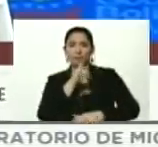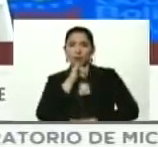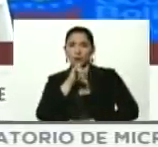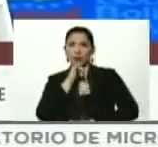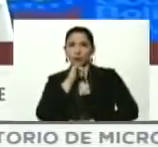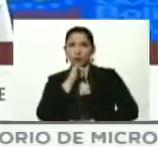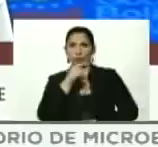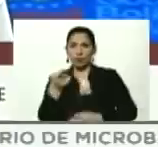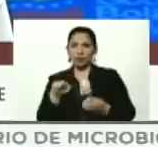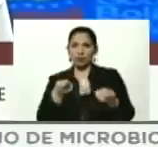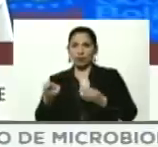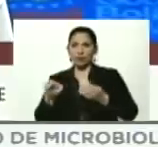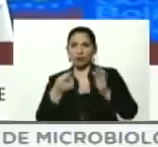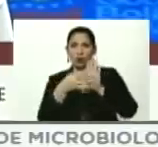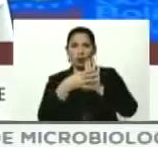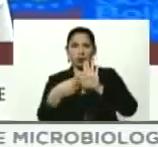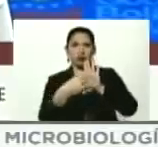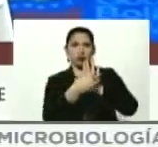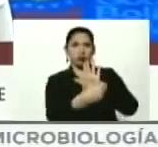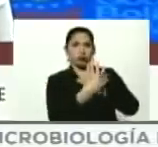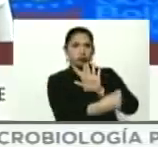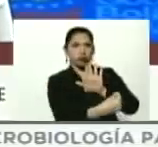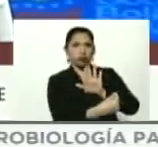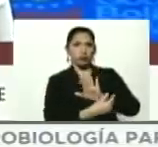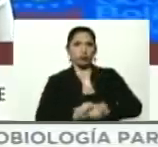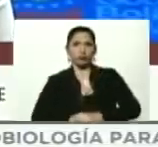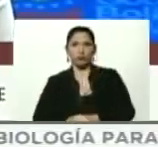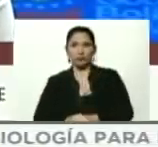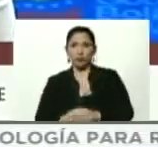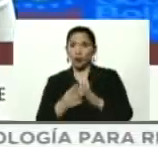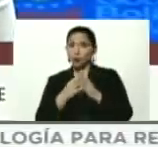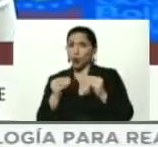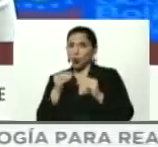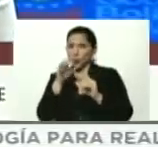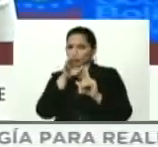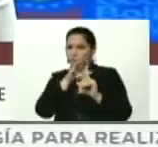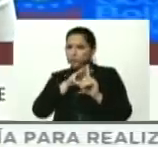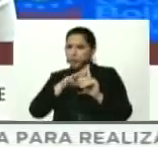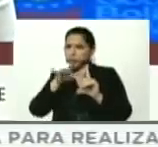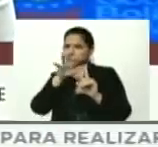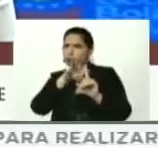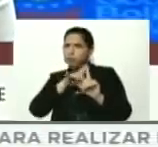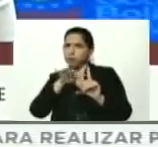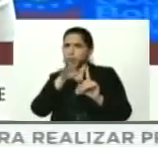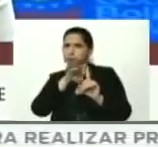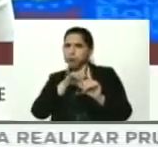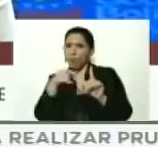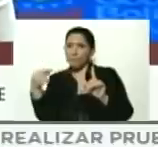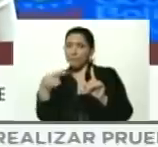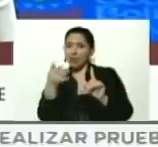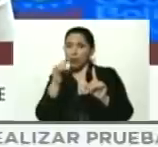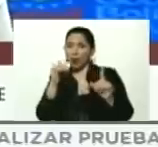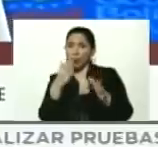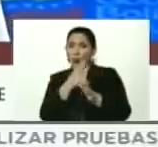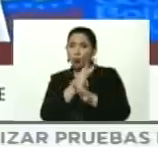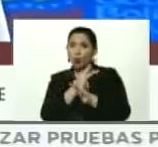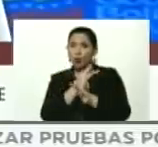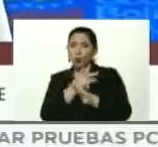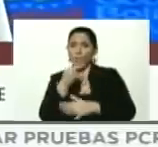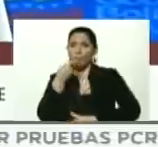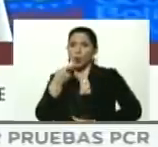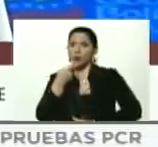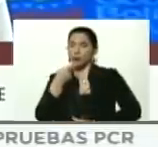en los servidores espejo. Es todo un entramado que lo menos que está en juego es la